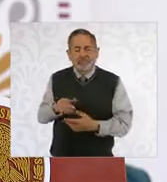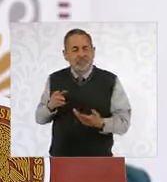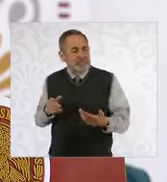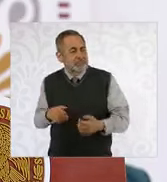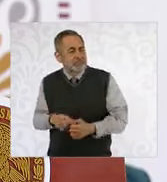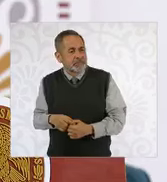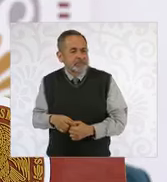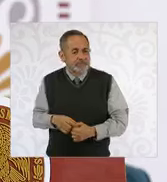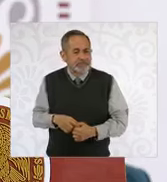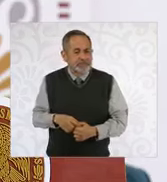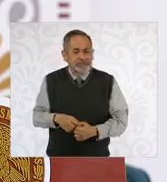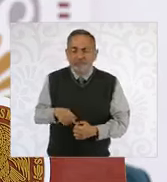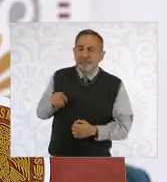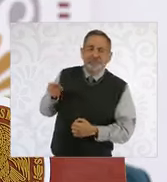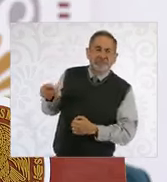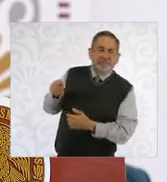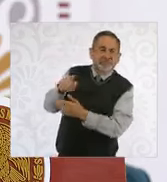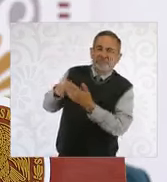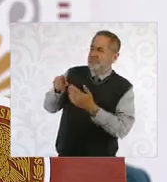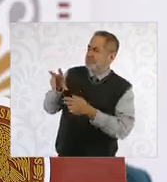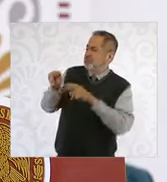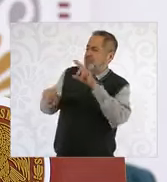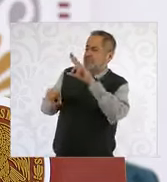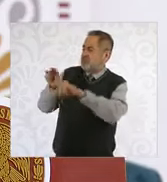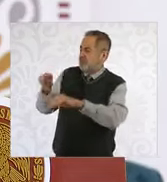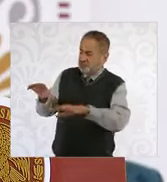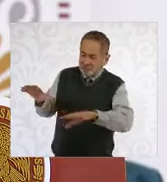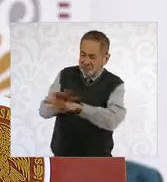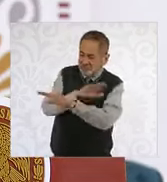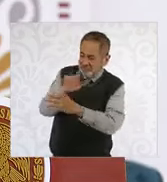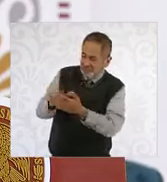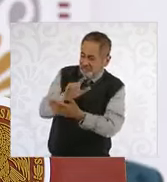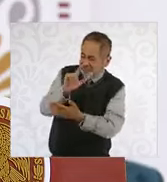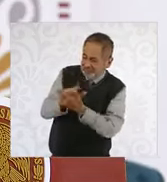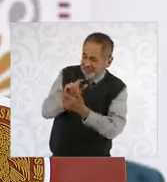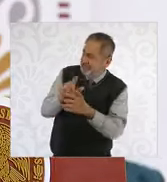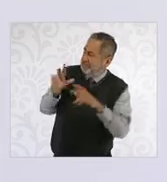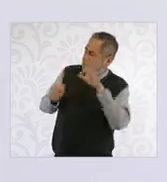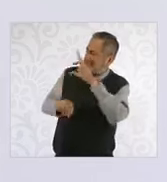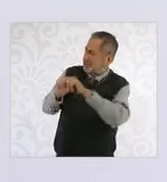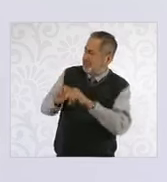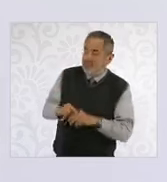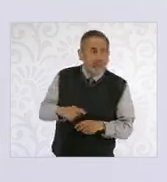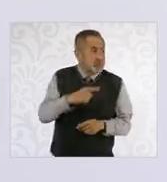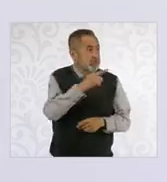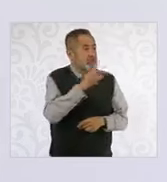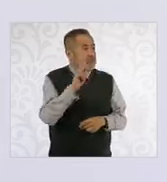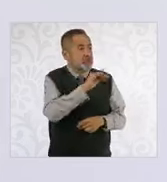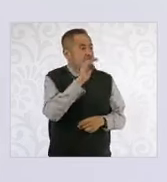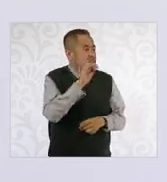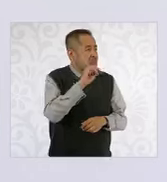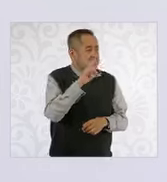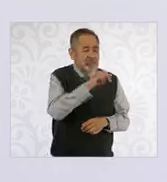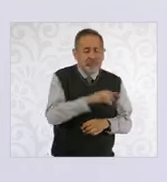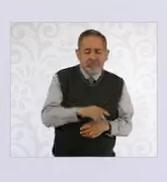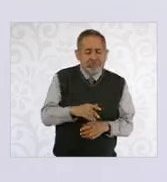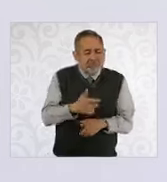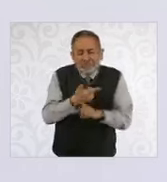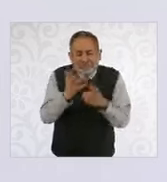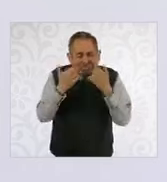personas que están en contra de la reforma al Poder Judicial. Y está bien que haya libertad de